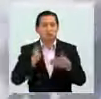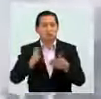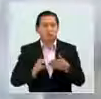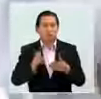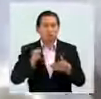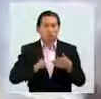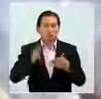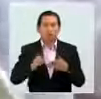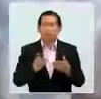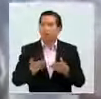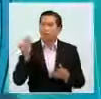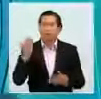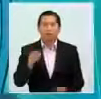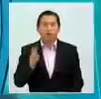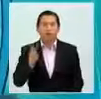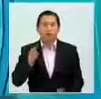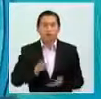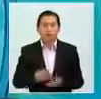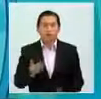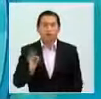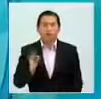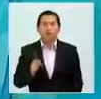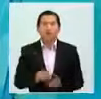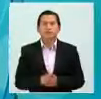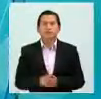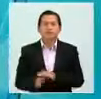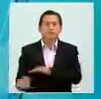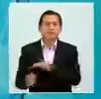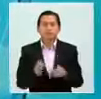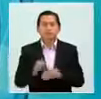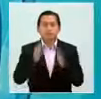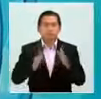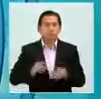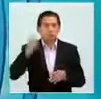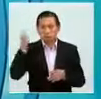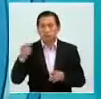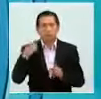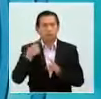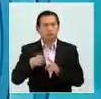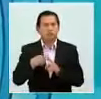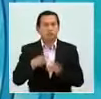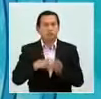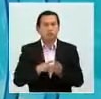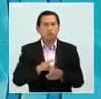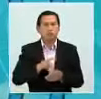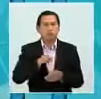del año 2019. Y por otro lado, el ministro de Gobierno recalcó que se garantizan los derechos humanos.